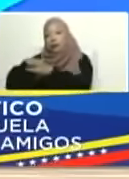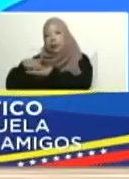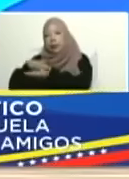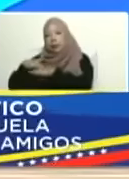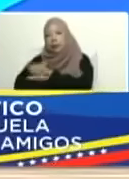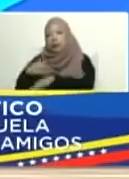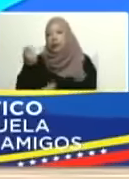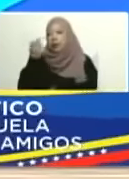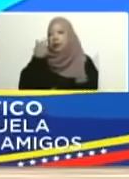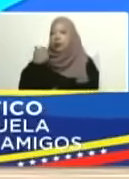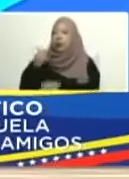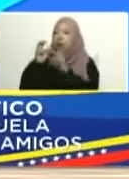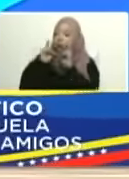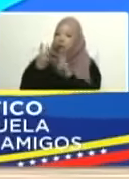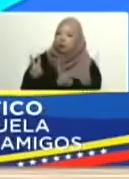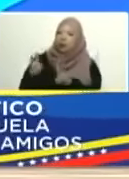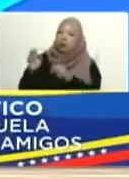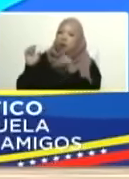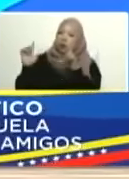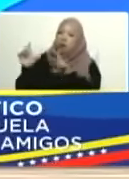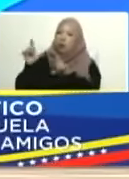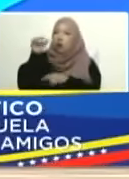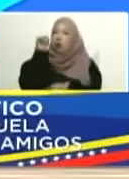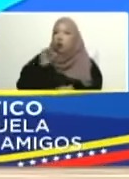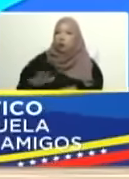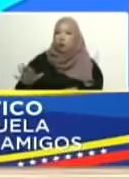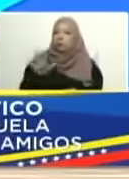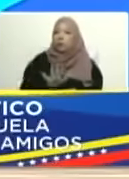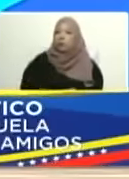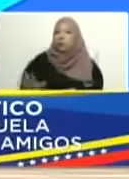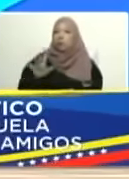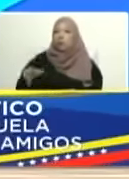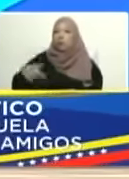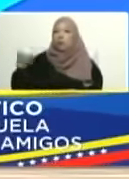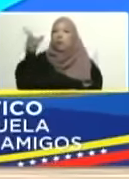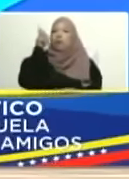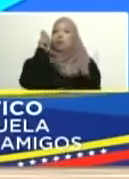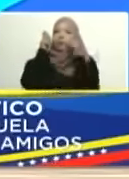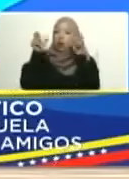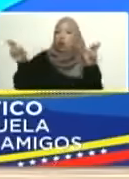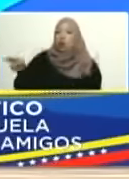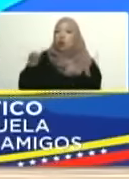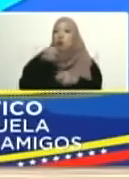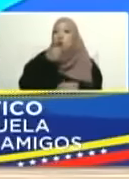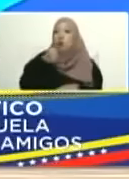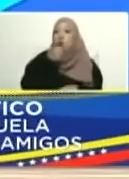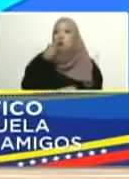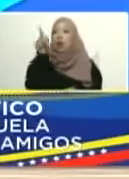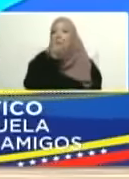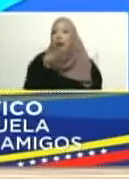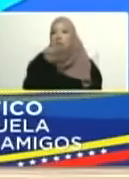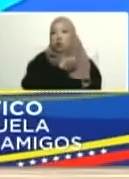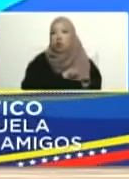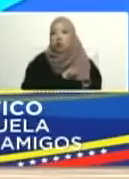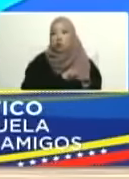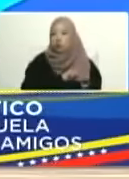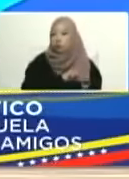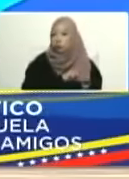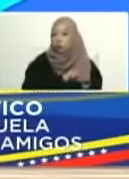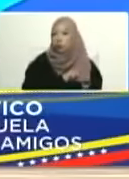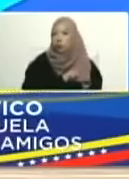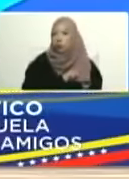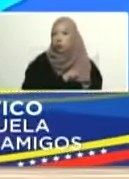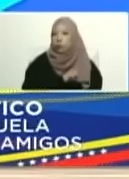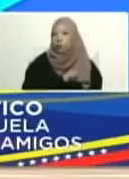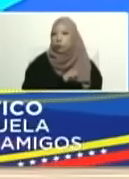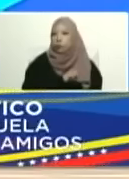Yo estuve viendo las imágenes después y ayer estuve viendo un reportaje que hizo Telesur, la